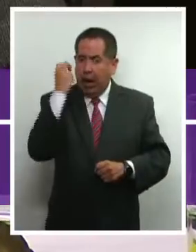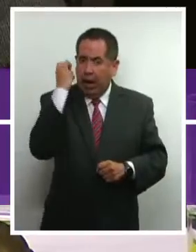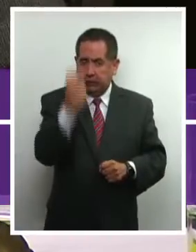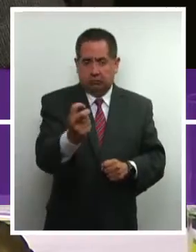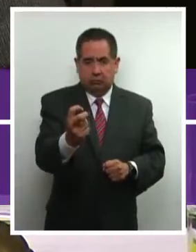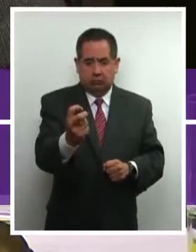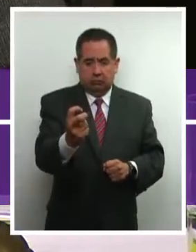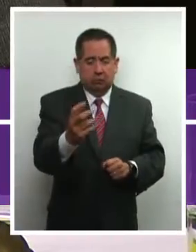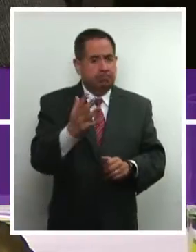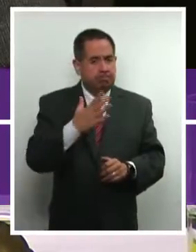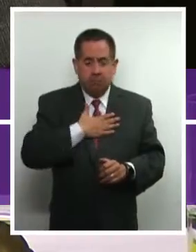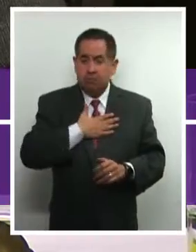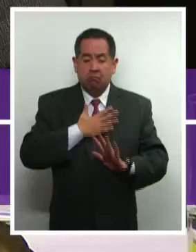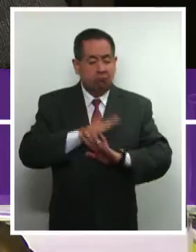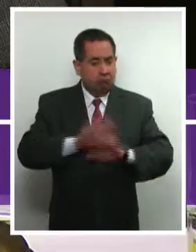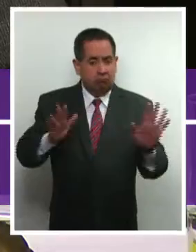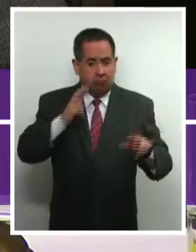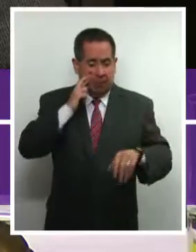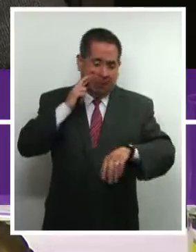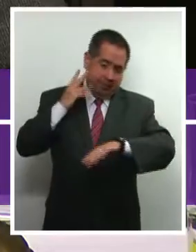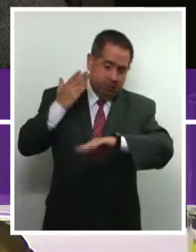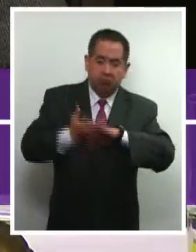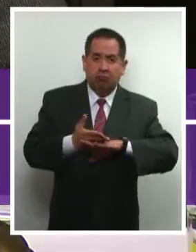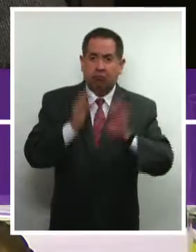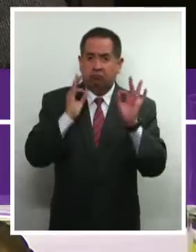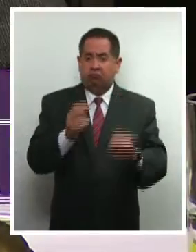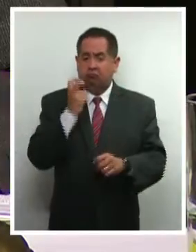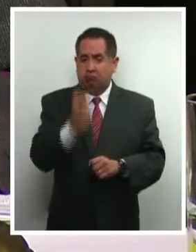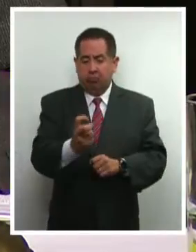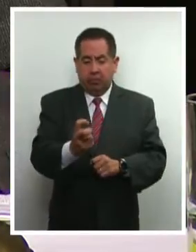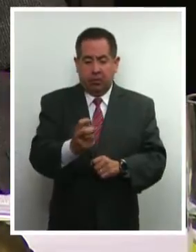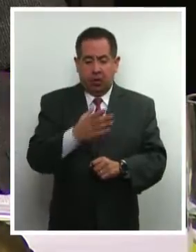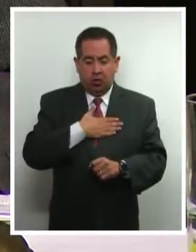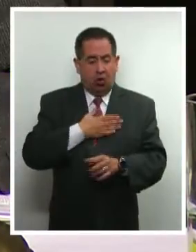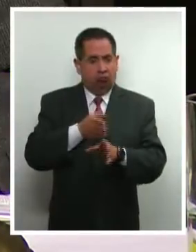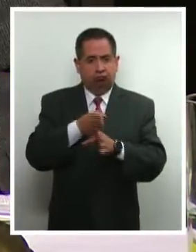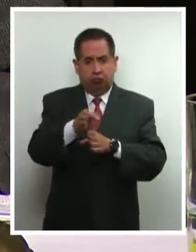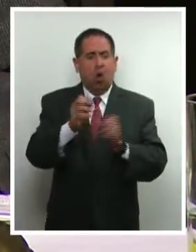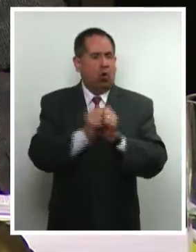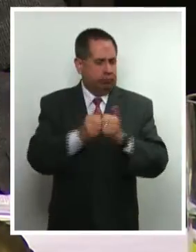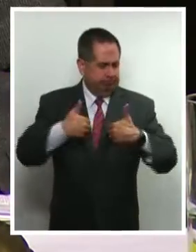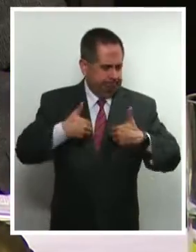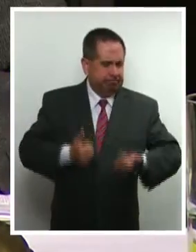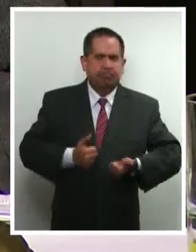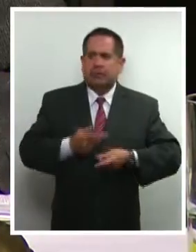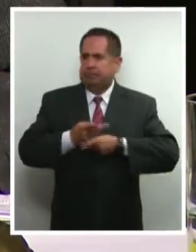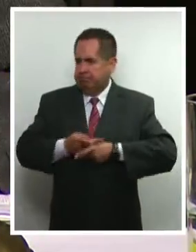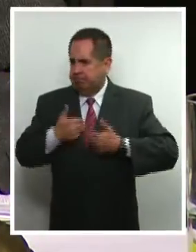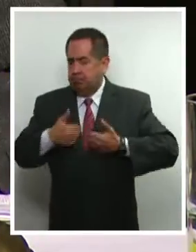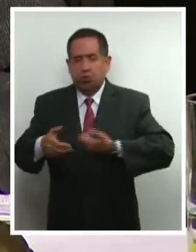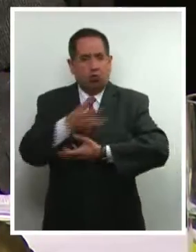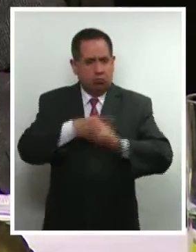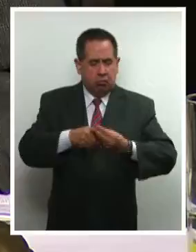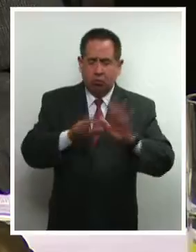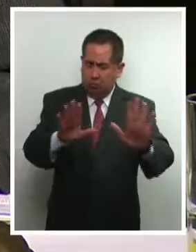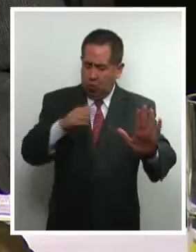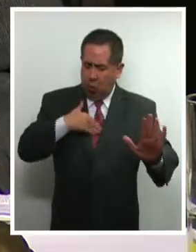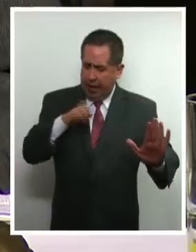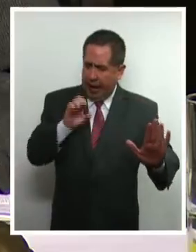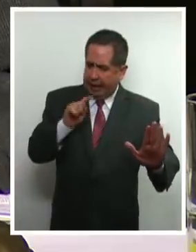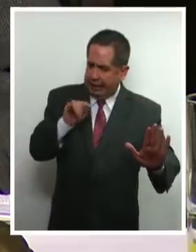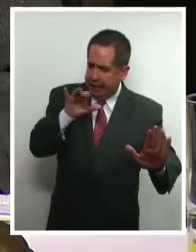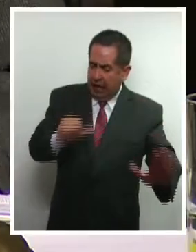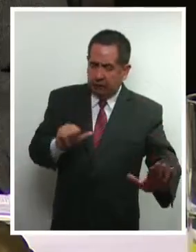Ese seguirá siendo mi comportamiento, siempre con tolerancia y con ética.